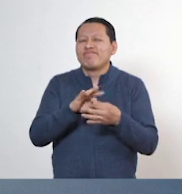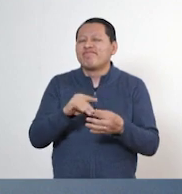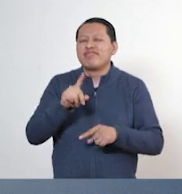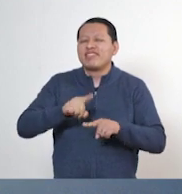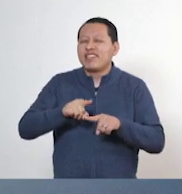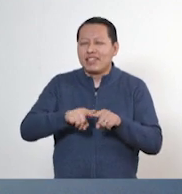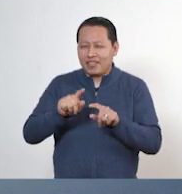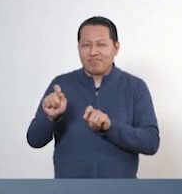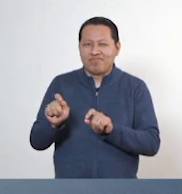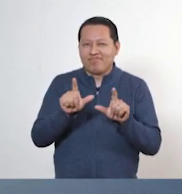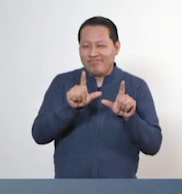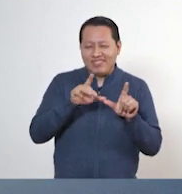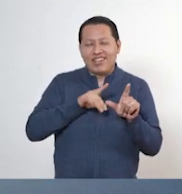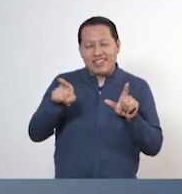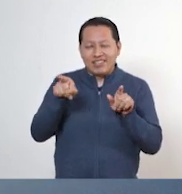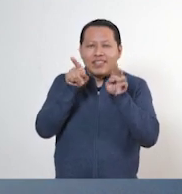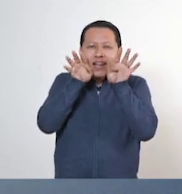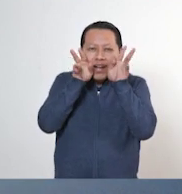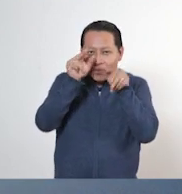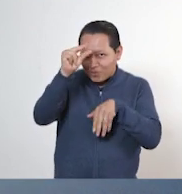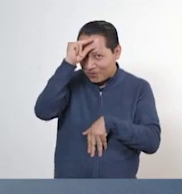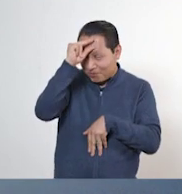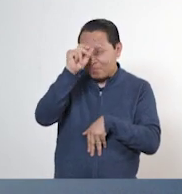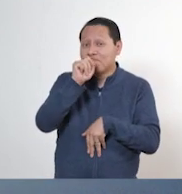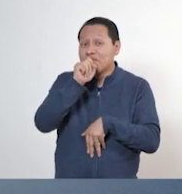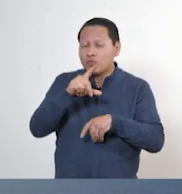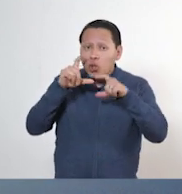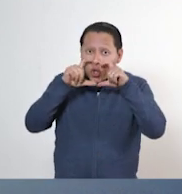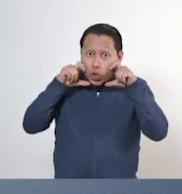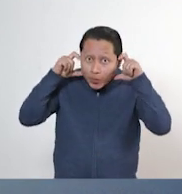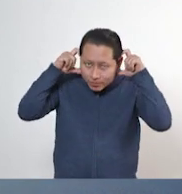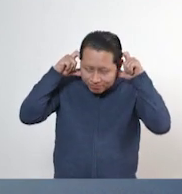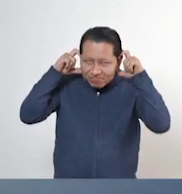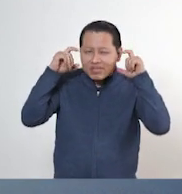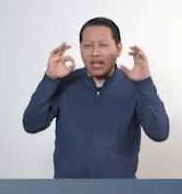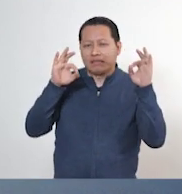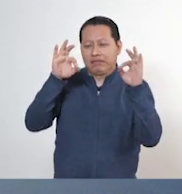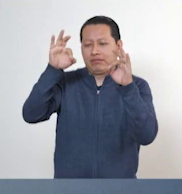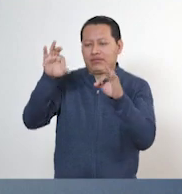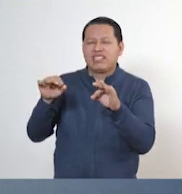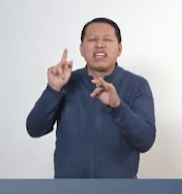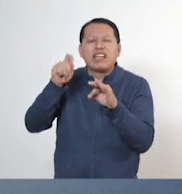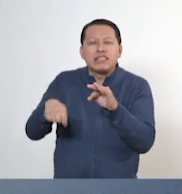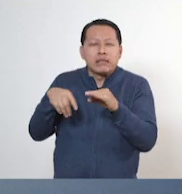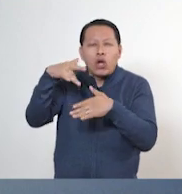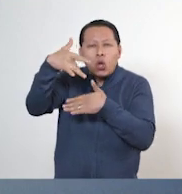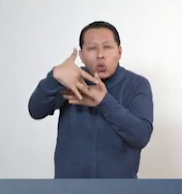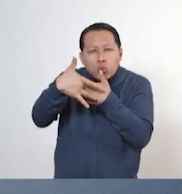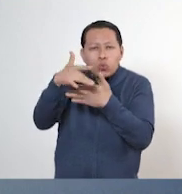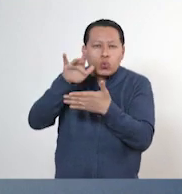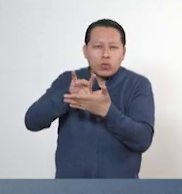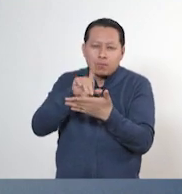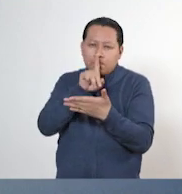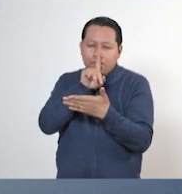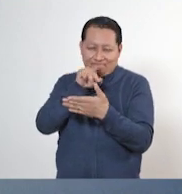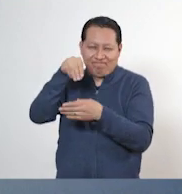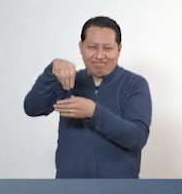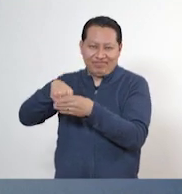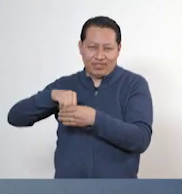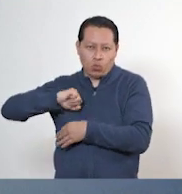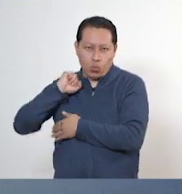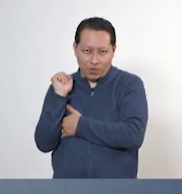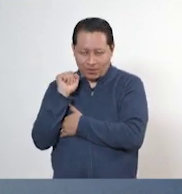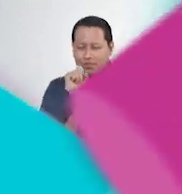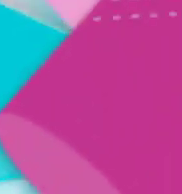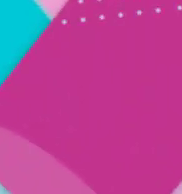Listo y vamos a guardar nuestro cubrebocas en su bolsita, cuidando de no tocar la parte interna ni externa. Muy bien, vamos con Ajo